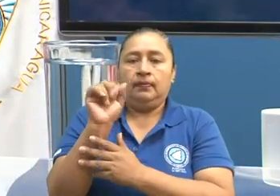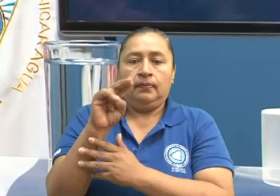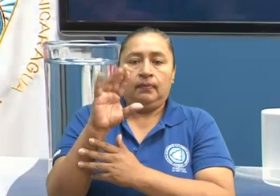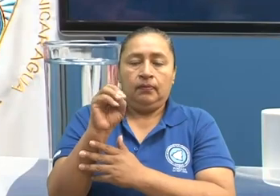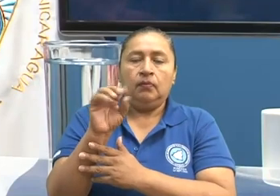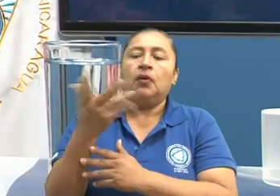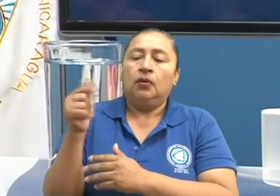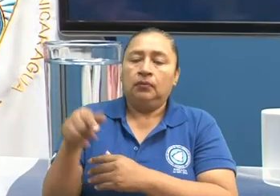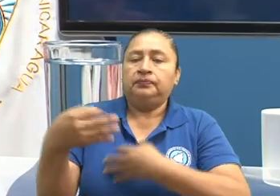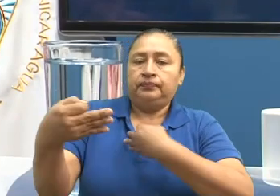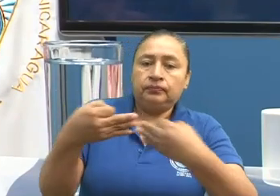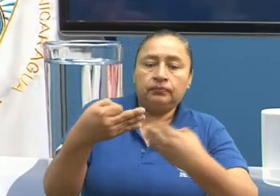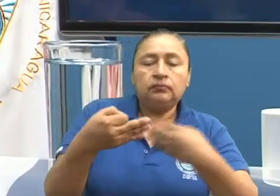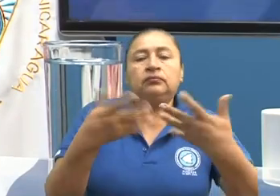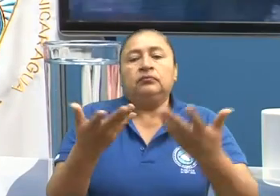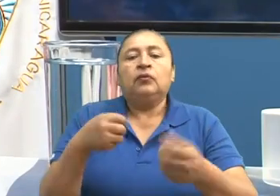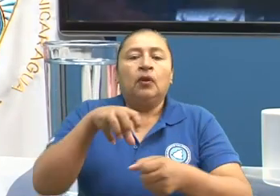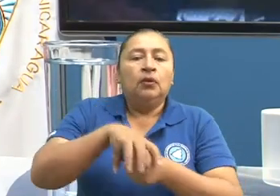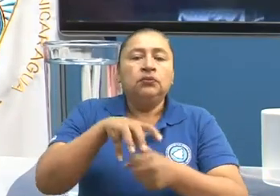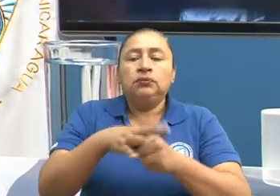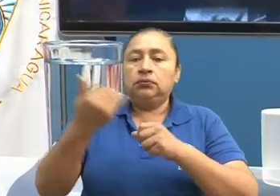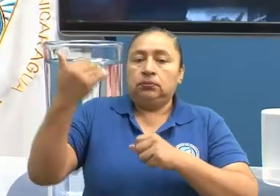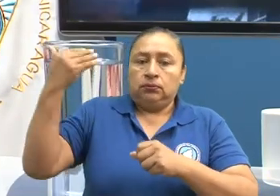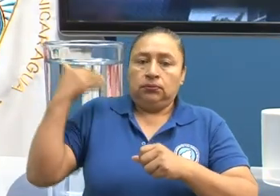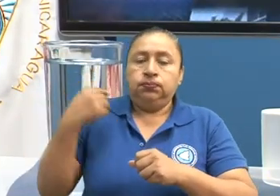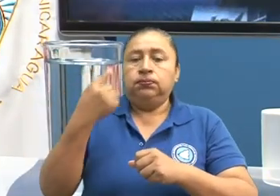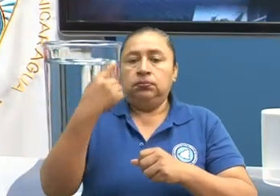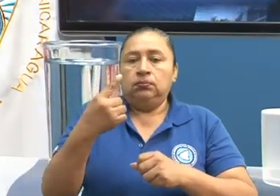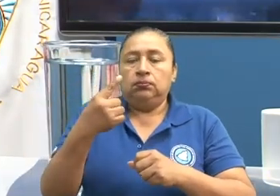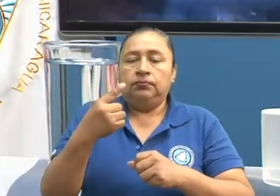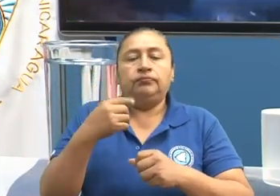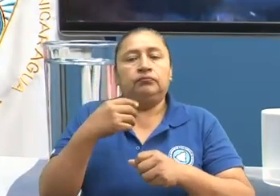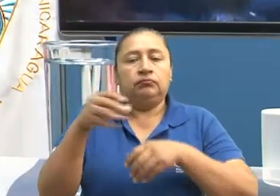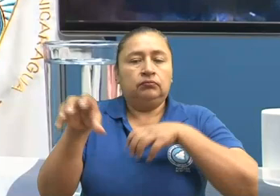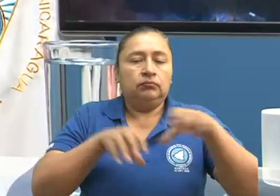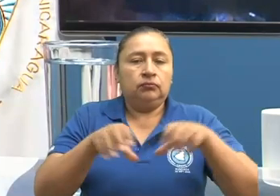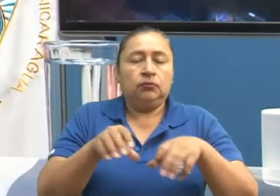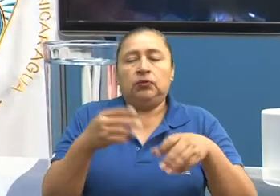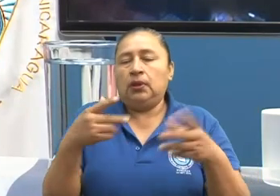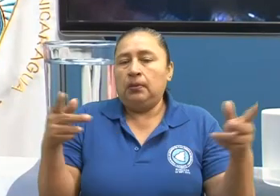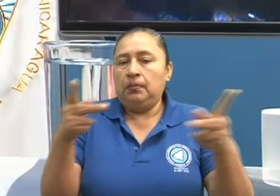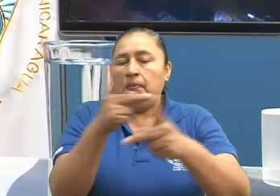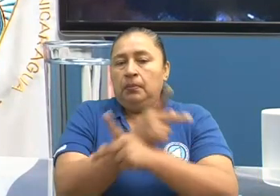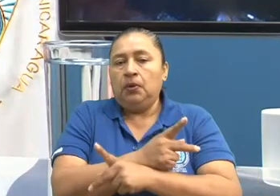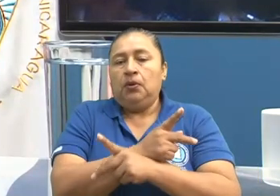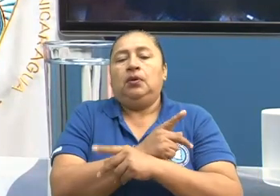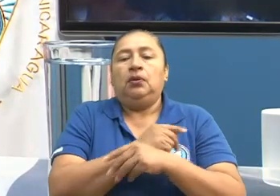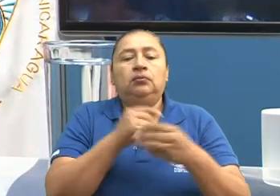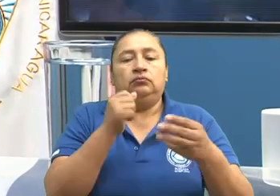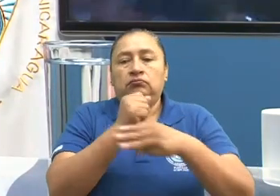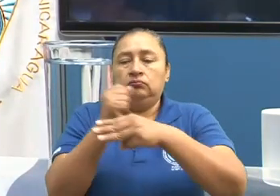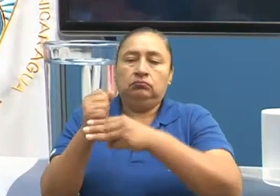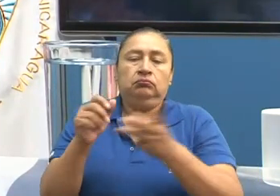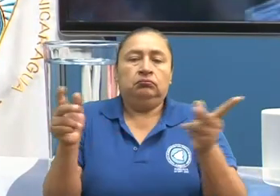el contexto histórico de uno de los episodios lamentables, una de las tantas tragedias que han estado escritas en la historia de